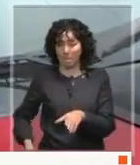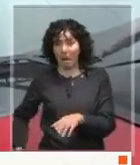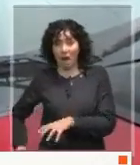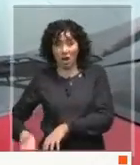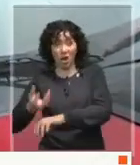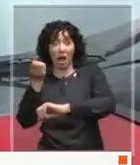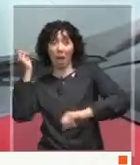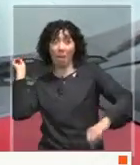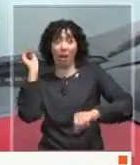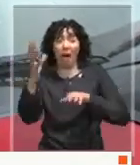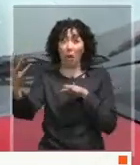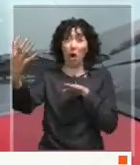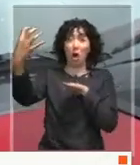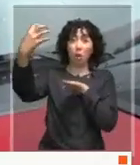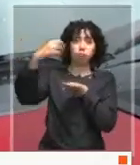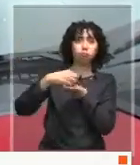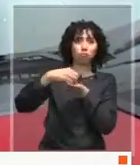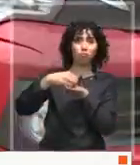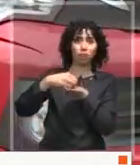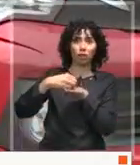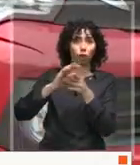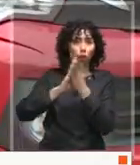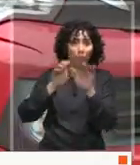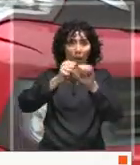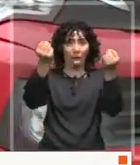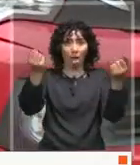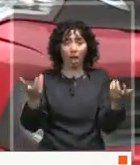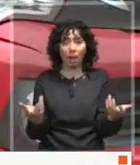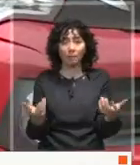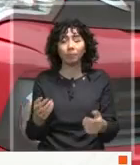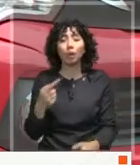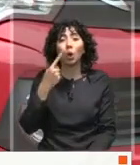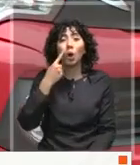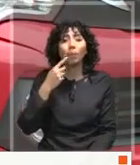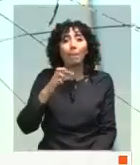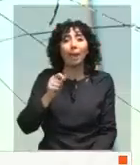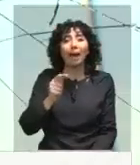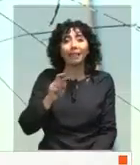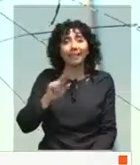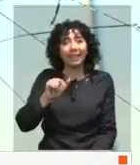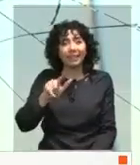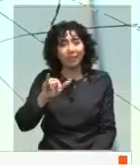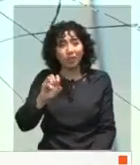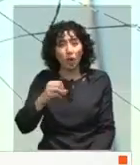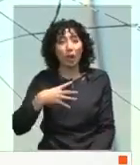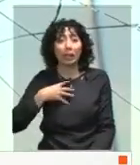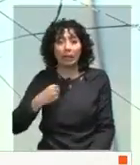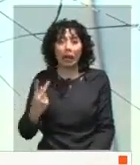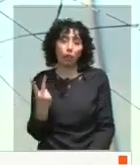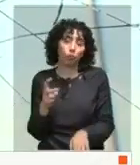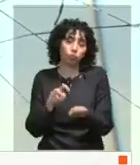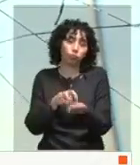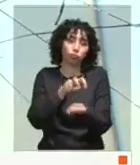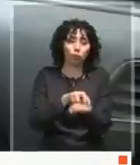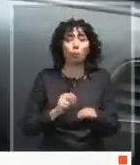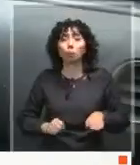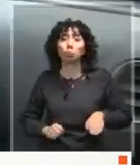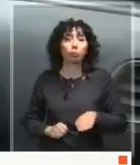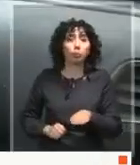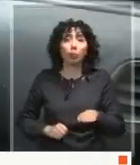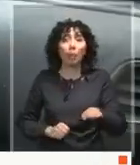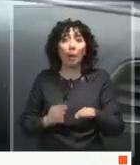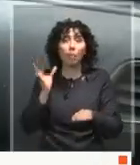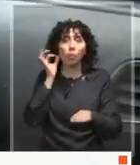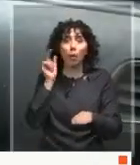piedra que hizo tirar todo. Patricio y su hija también iban por la carretera a esa hora. María Luisa se llevó el